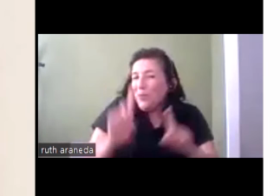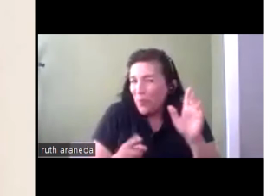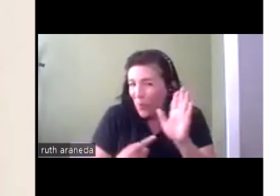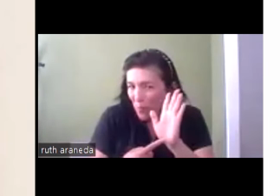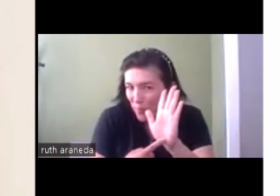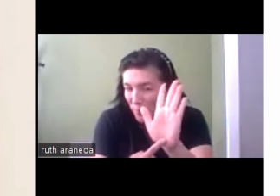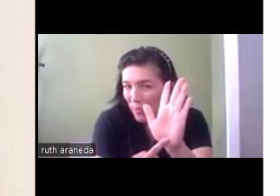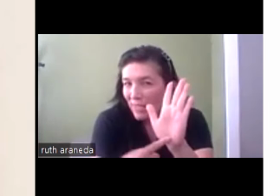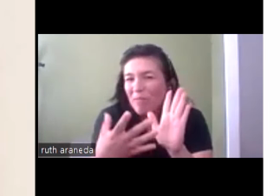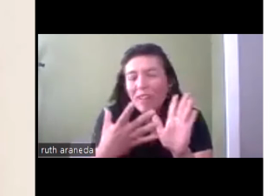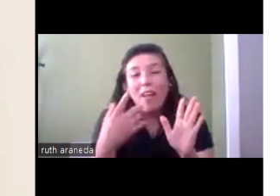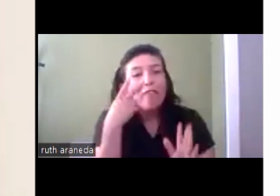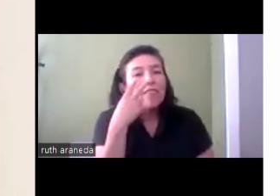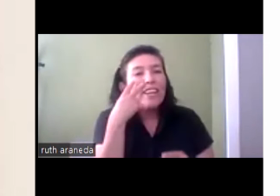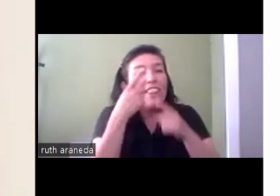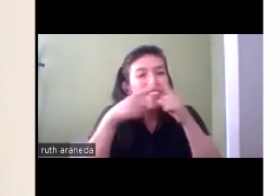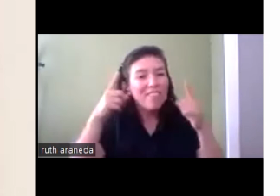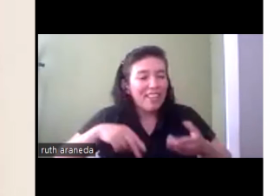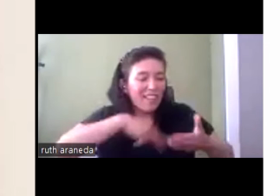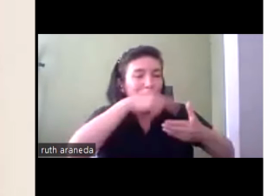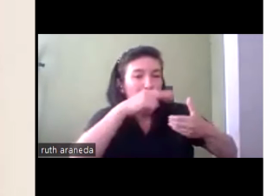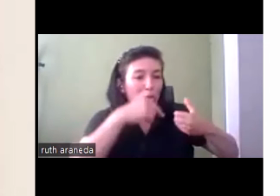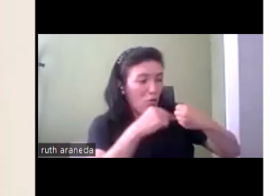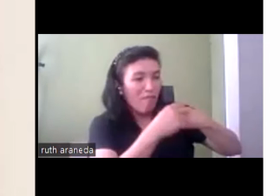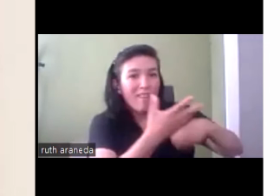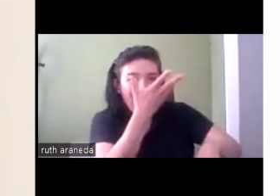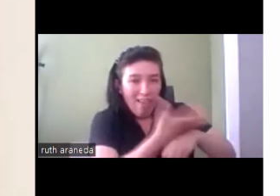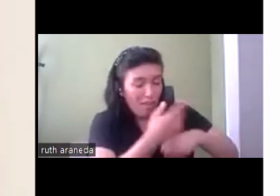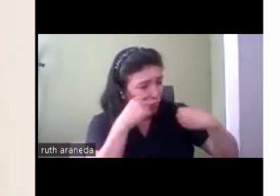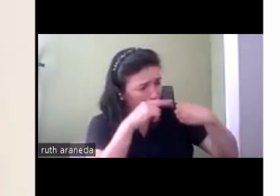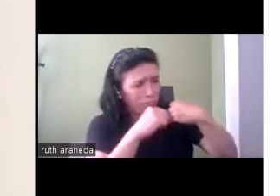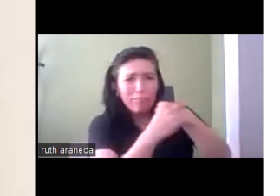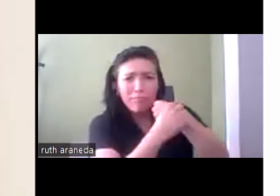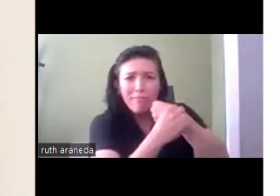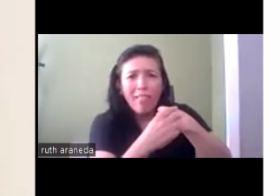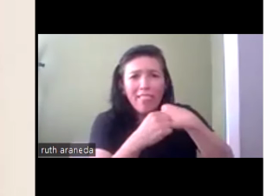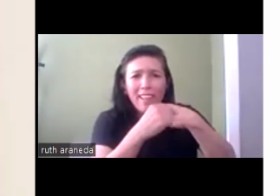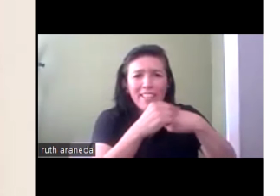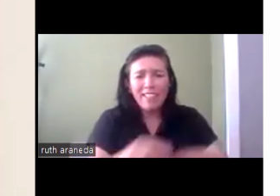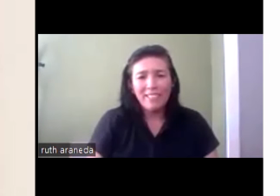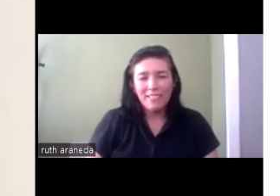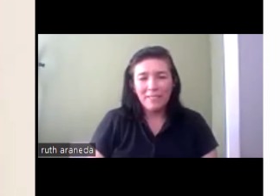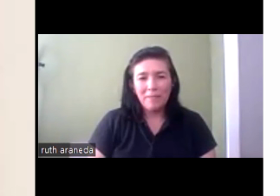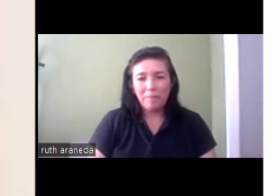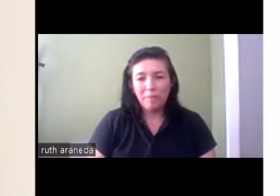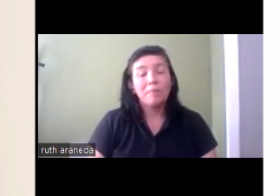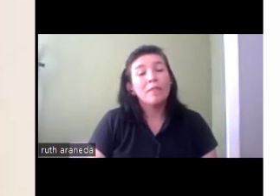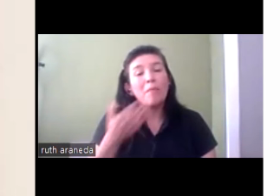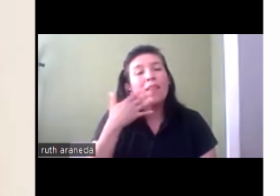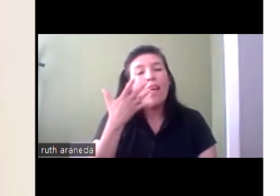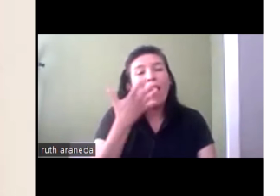poco los tipos de patrones que se pueden encontrar uno en la decoración de Aquita preincaica. También hay